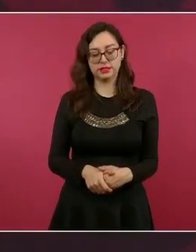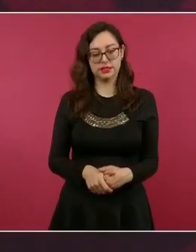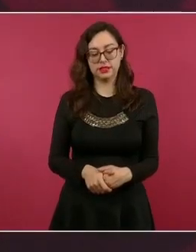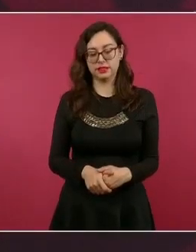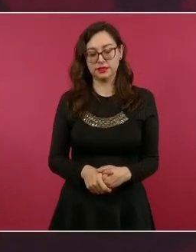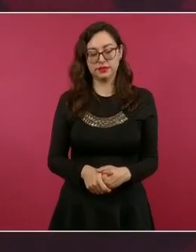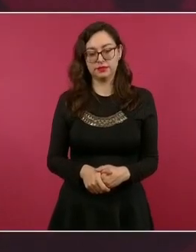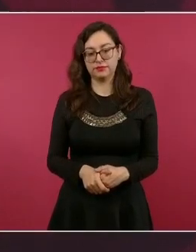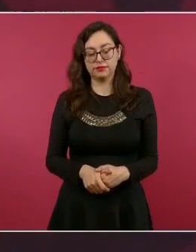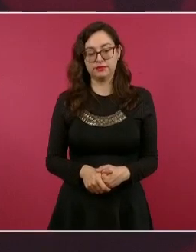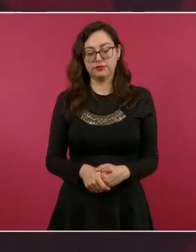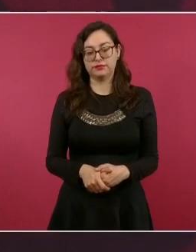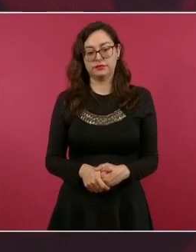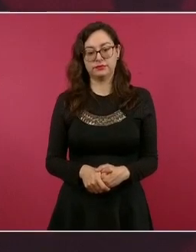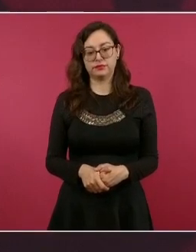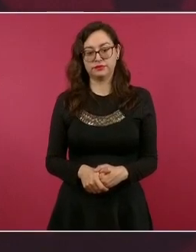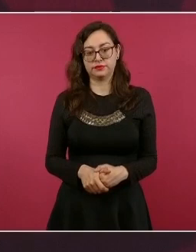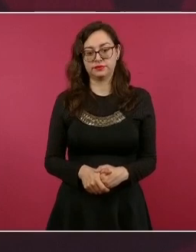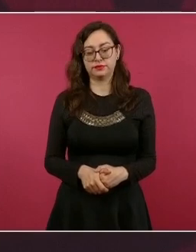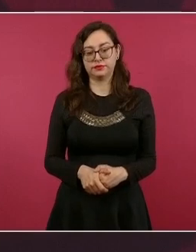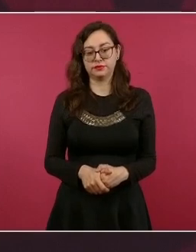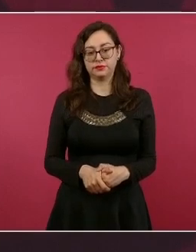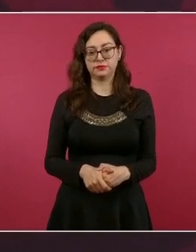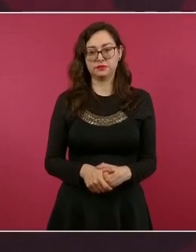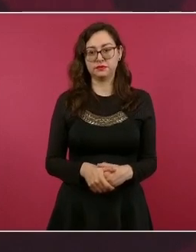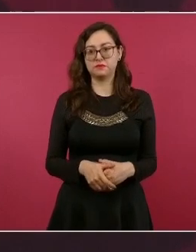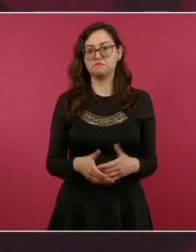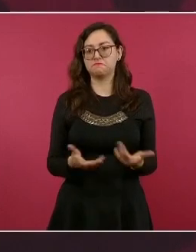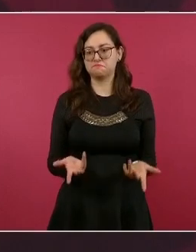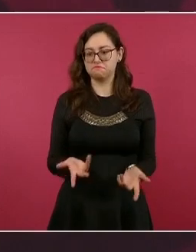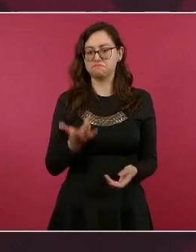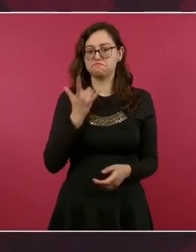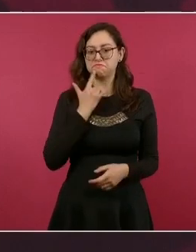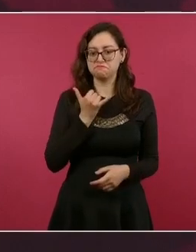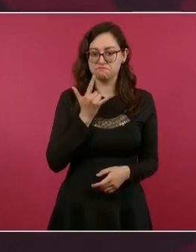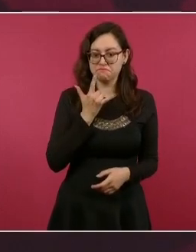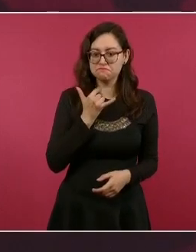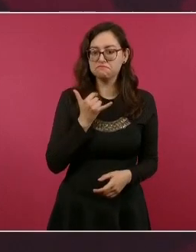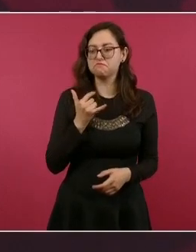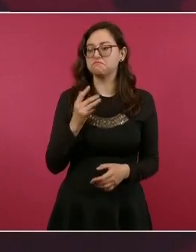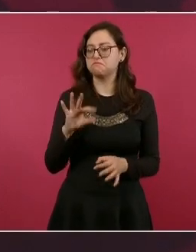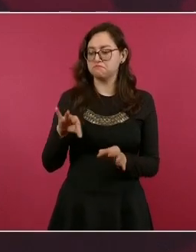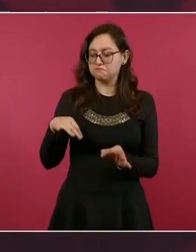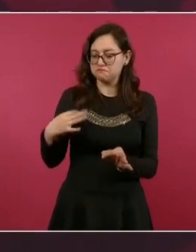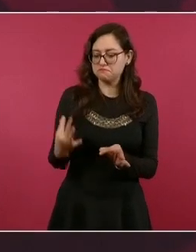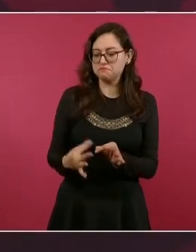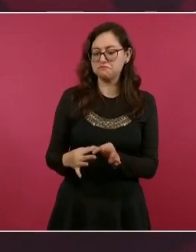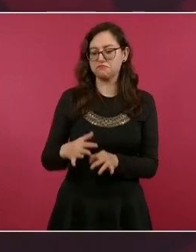que se actúe con justicia, que no haya represión.